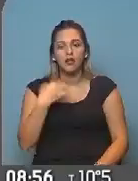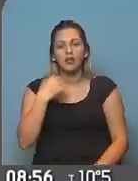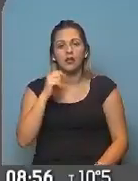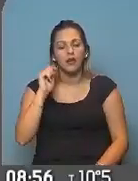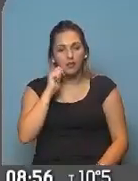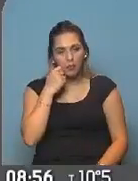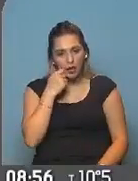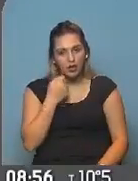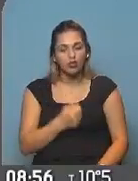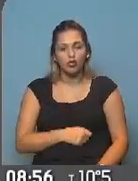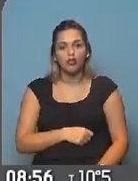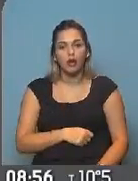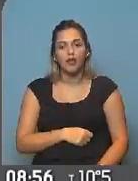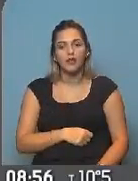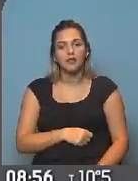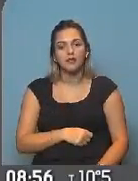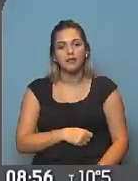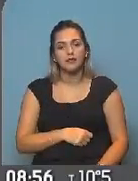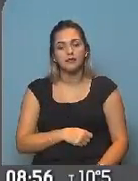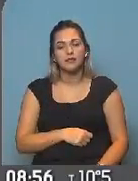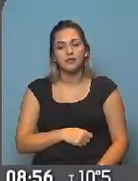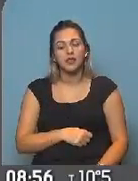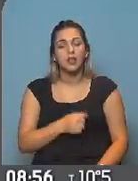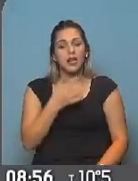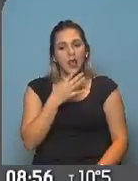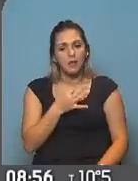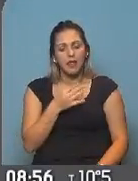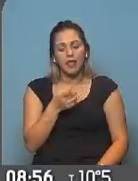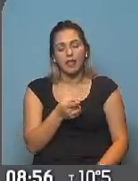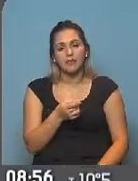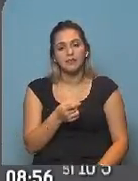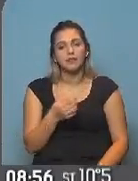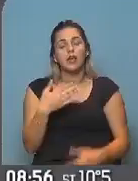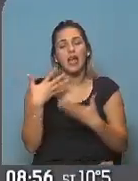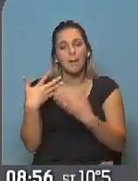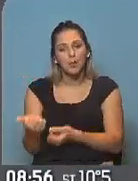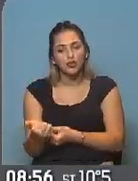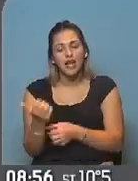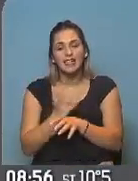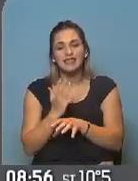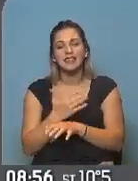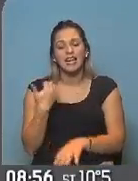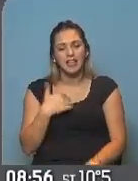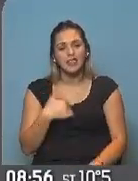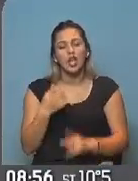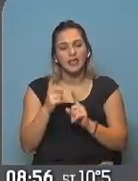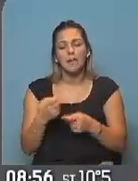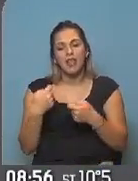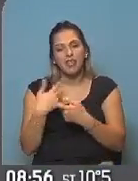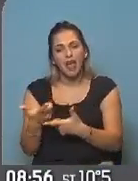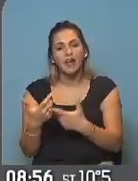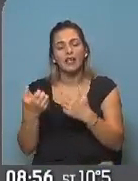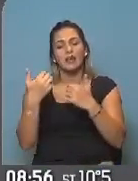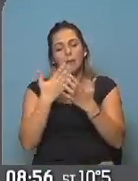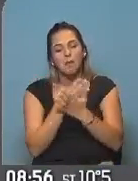con la fila de adelante, no es un detalle menor. Y la verdad que no solamente es apoyar al cine argentino, sino también es permitirles abrir una ventana